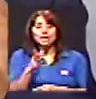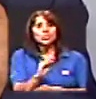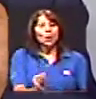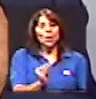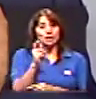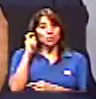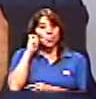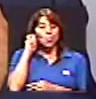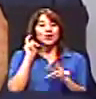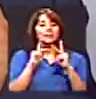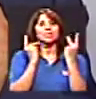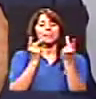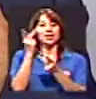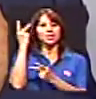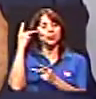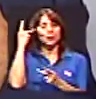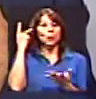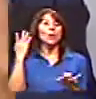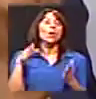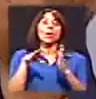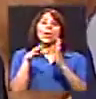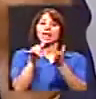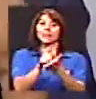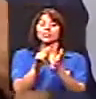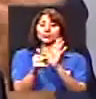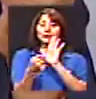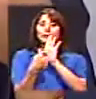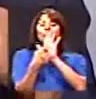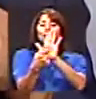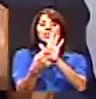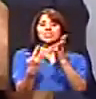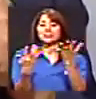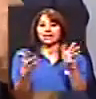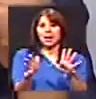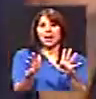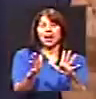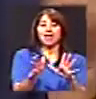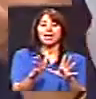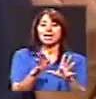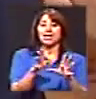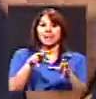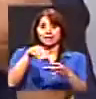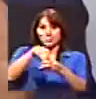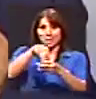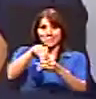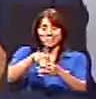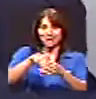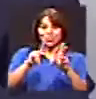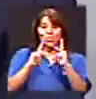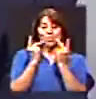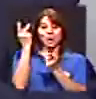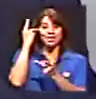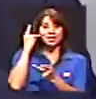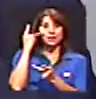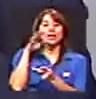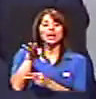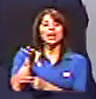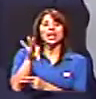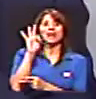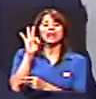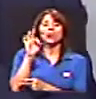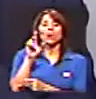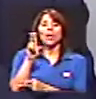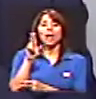muestra claramente, por ejemplo, en la propia contienda interna que elige a don Luis Guillermo Solís, otro